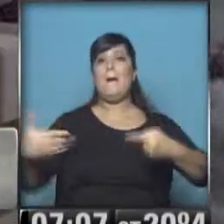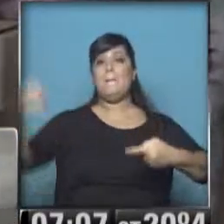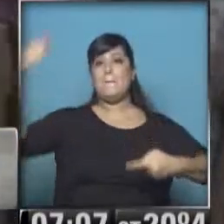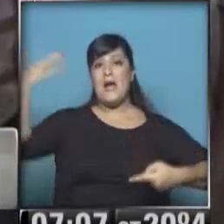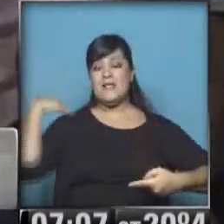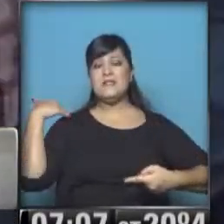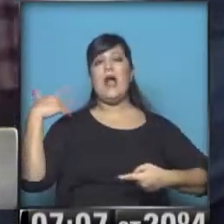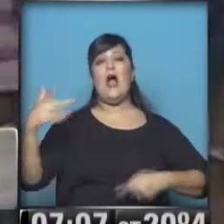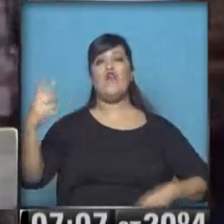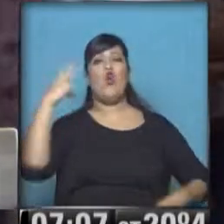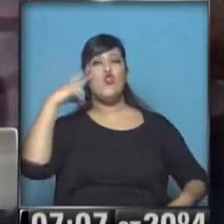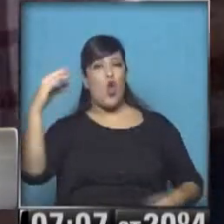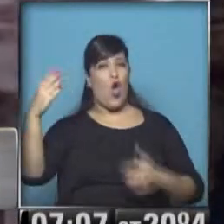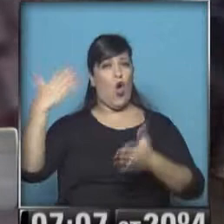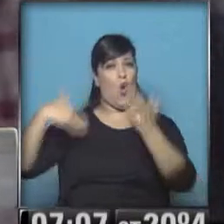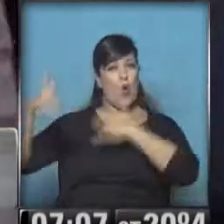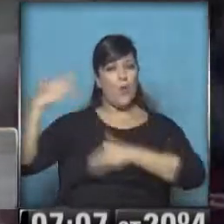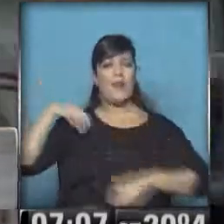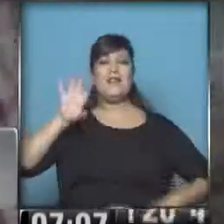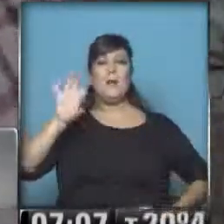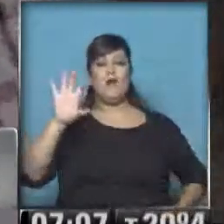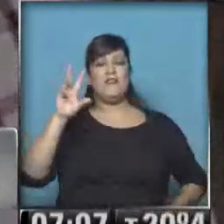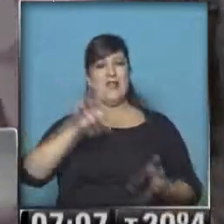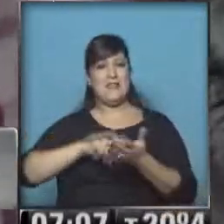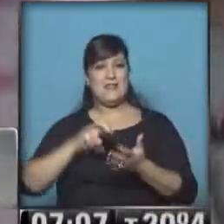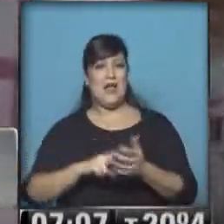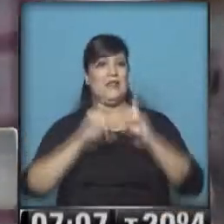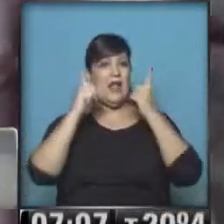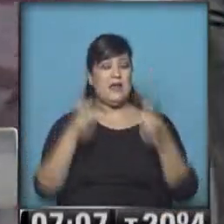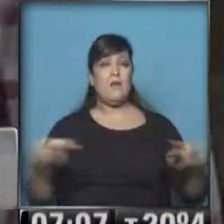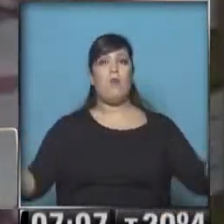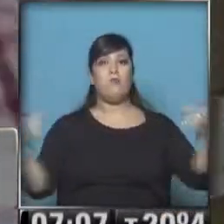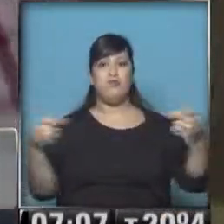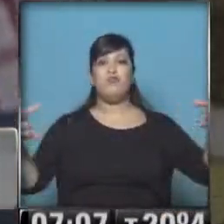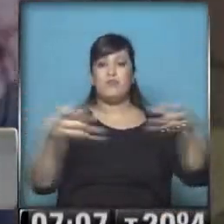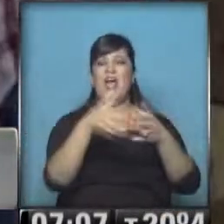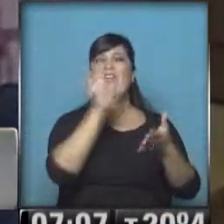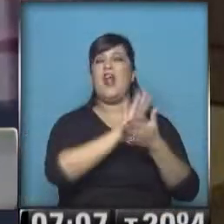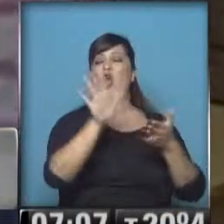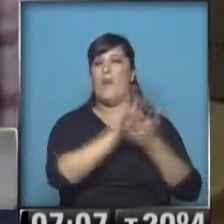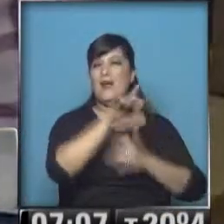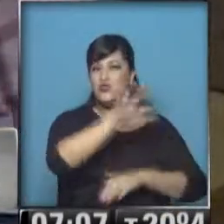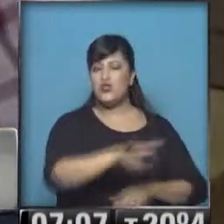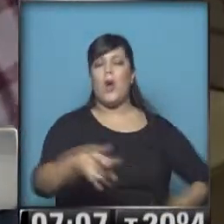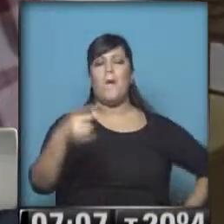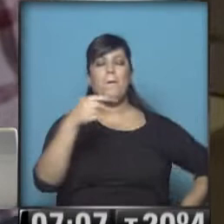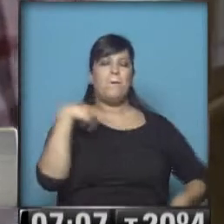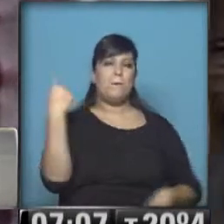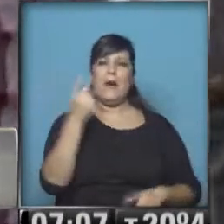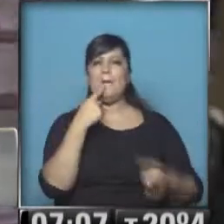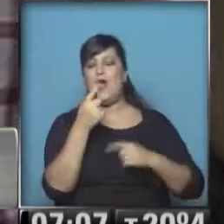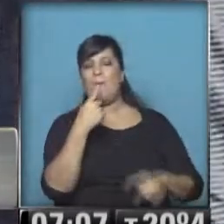década del 90, allí en la provincia de Salta, y lo que ha sido la renovación. Cuando le preguntaron a Urtubey,